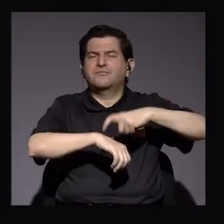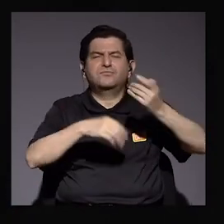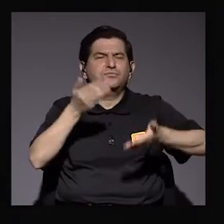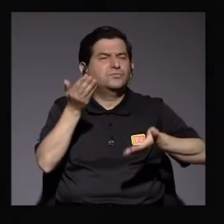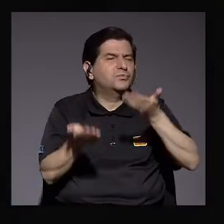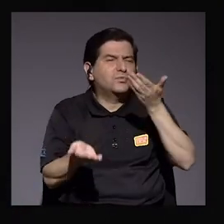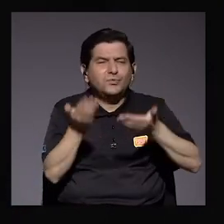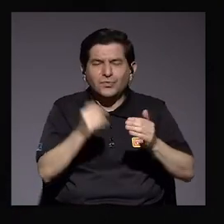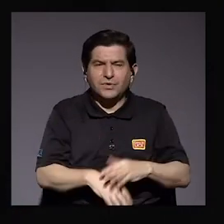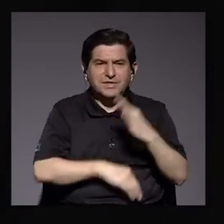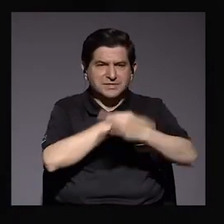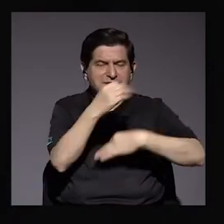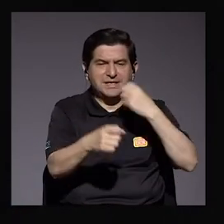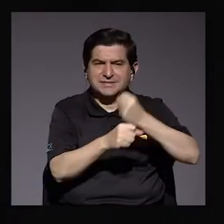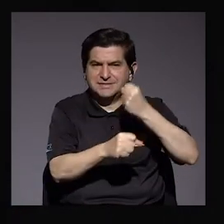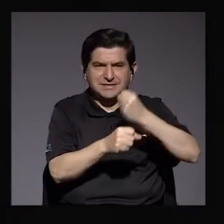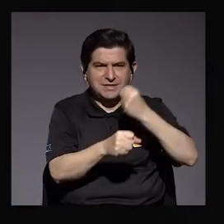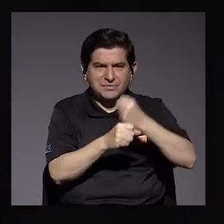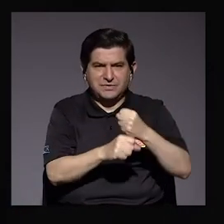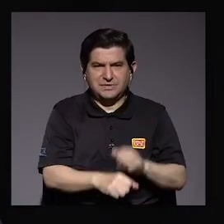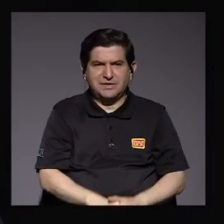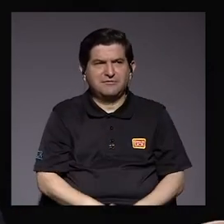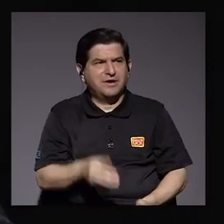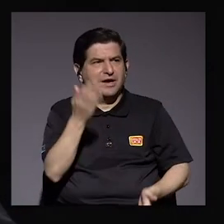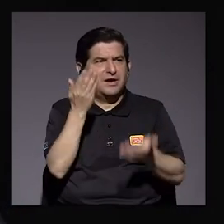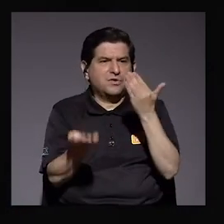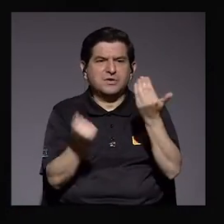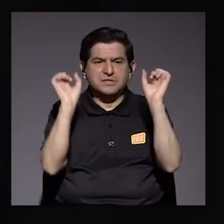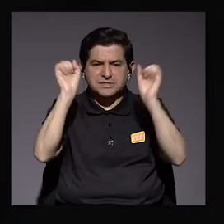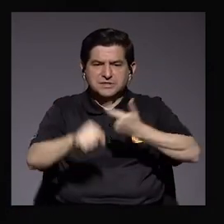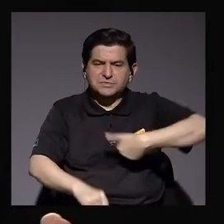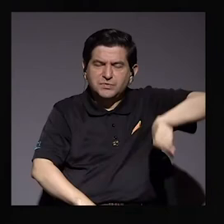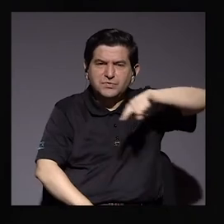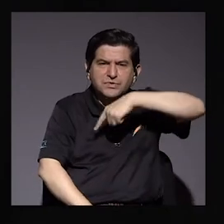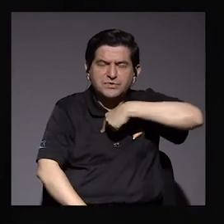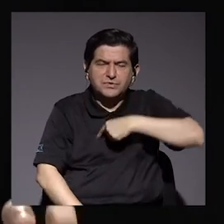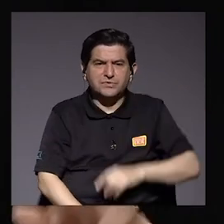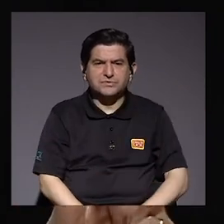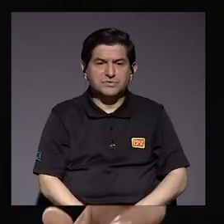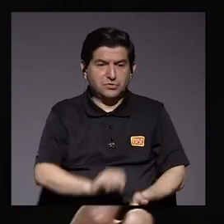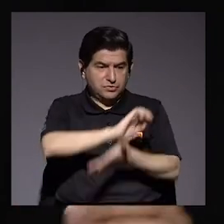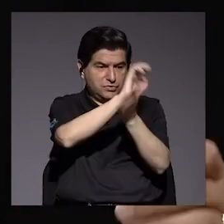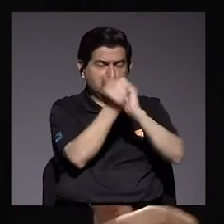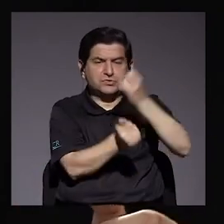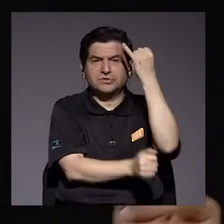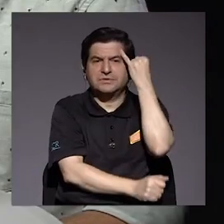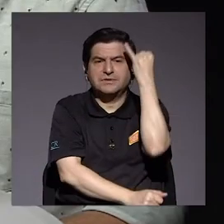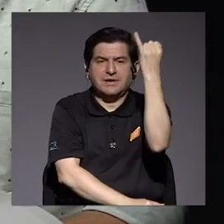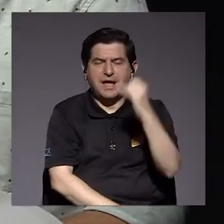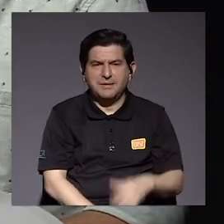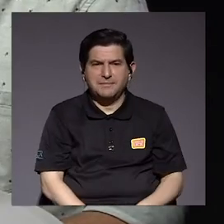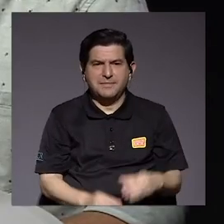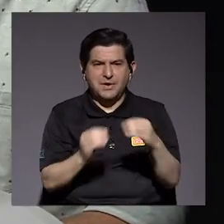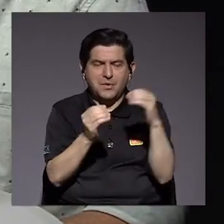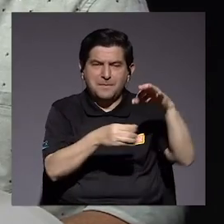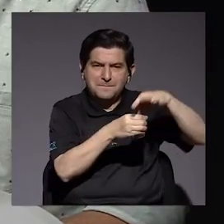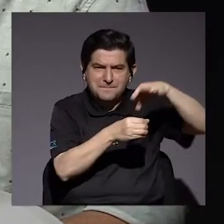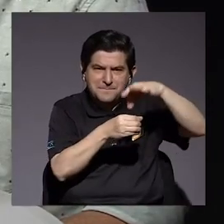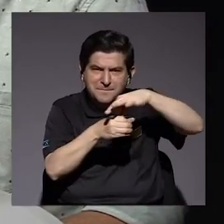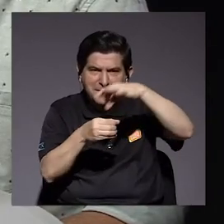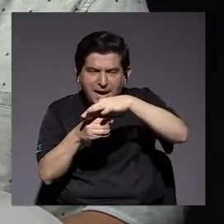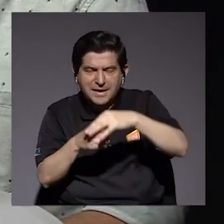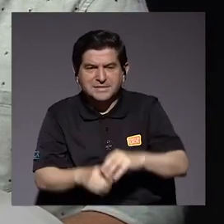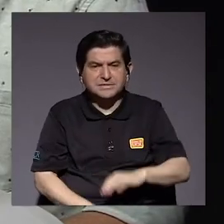existe algún tipo de trabajo que ustedes digan, con esto vamos a poder lograr ese cambio de chip en muchos más